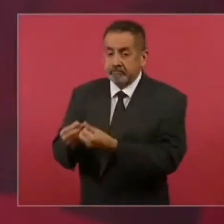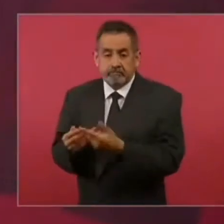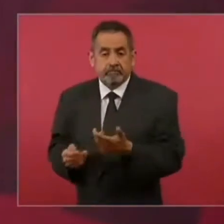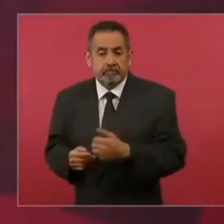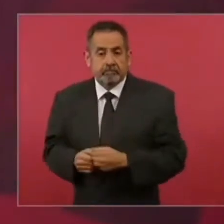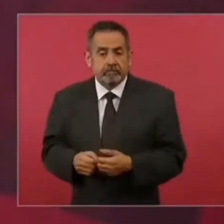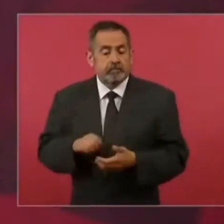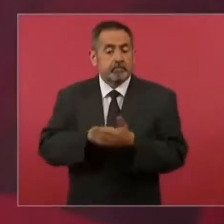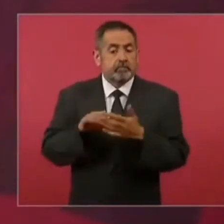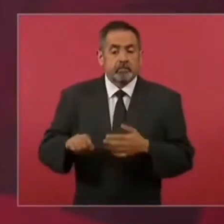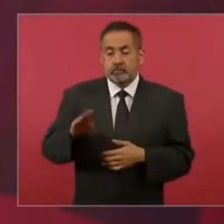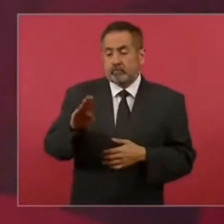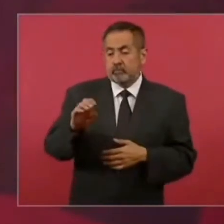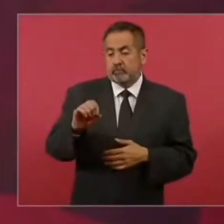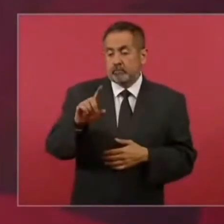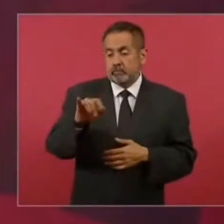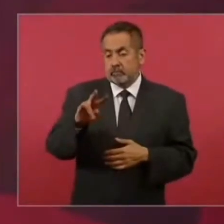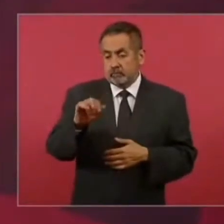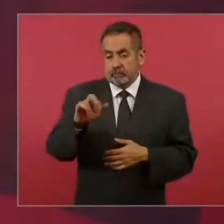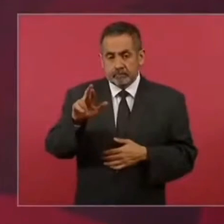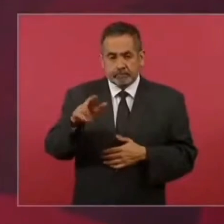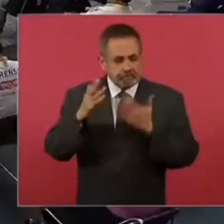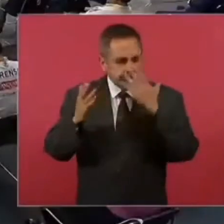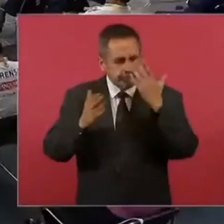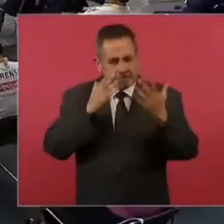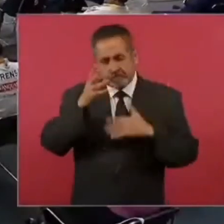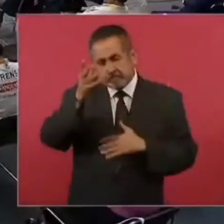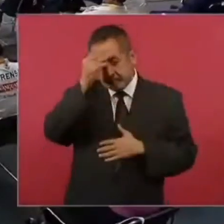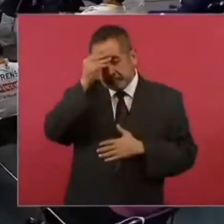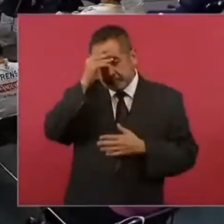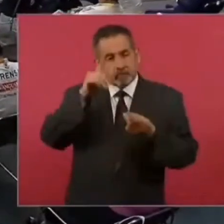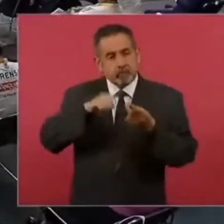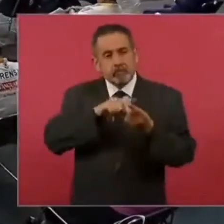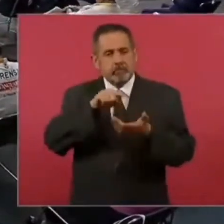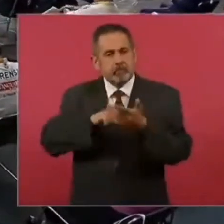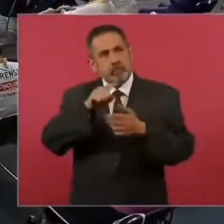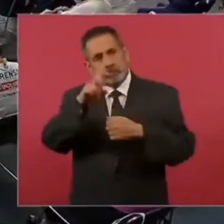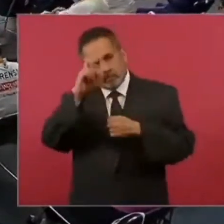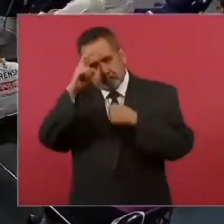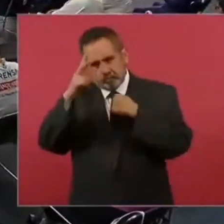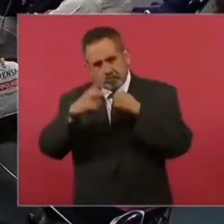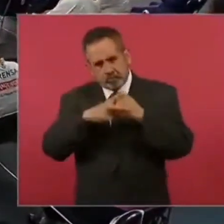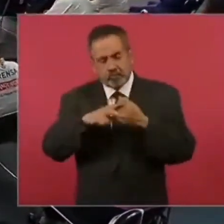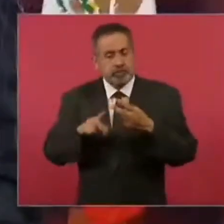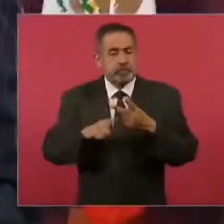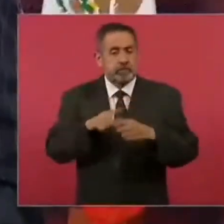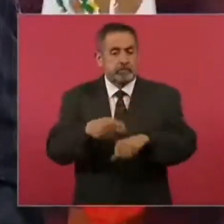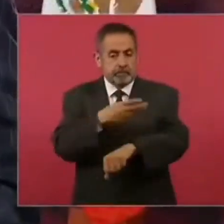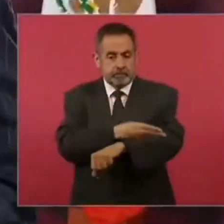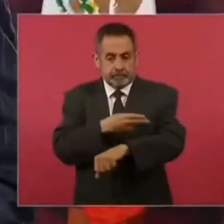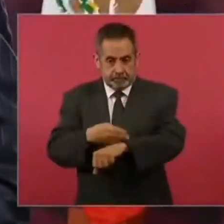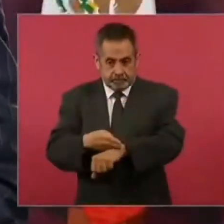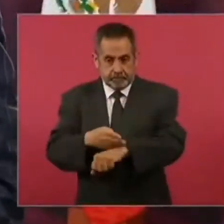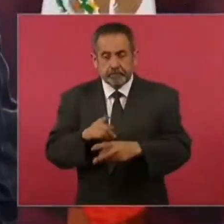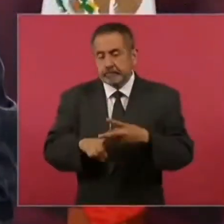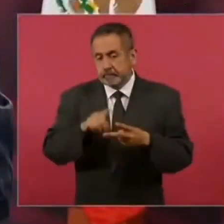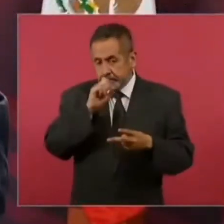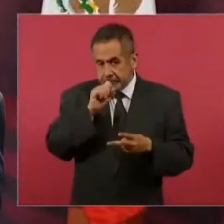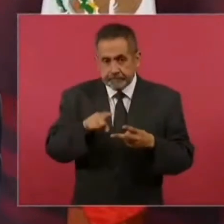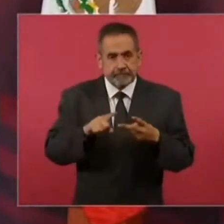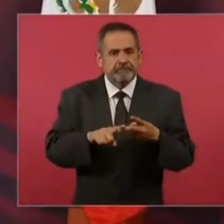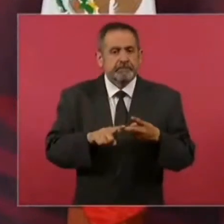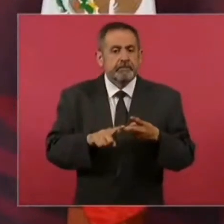Porque Bolívar se formó, se educó en Europa. Madero